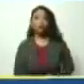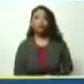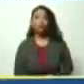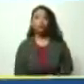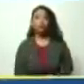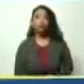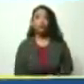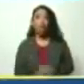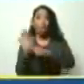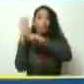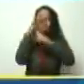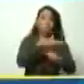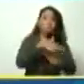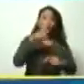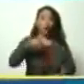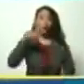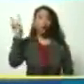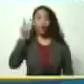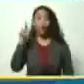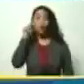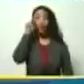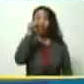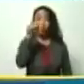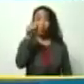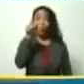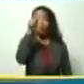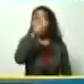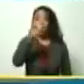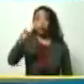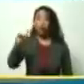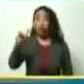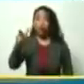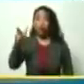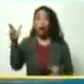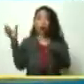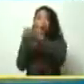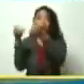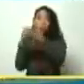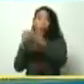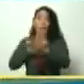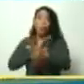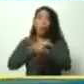someter a nuestro país tu gente Borrell tu gente